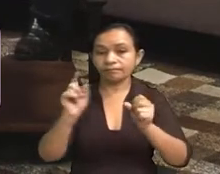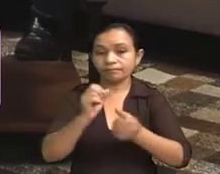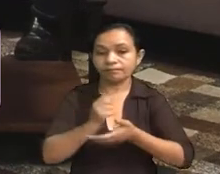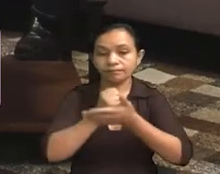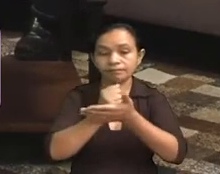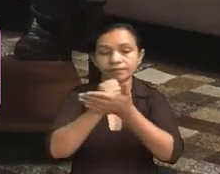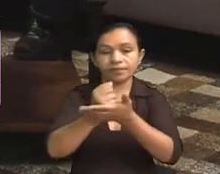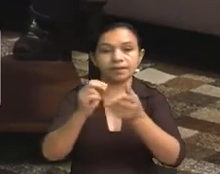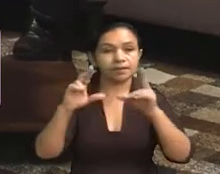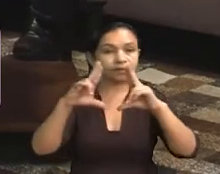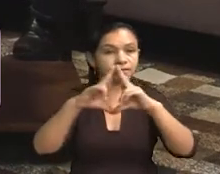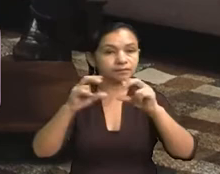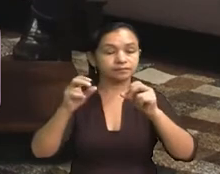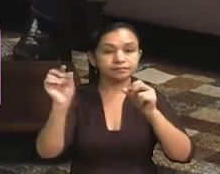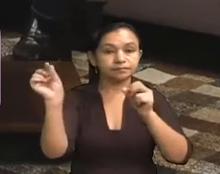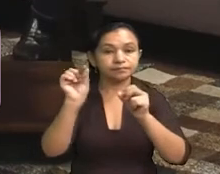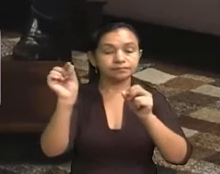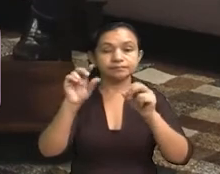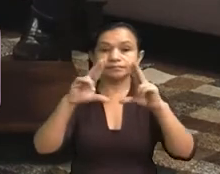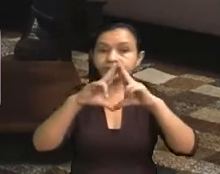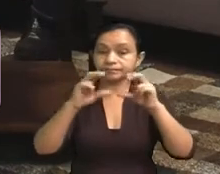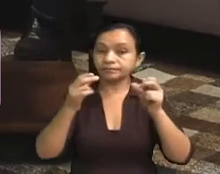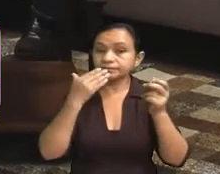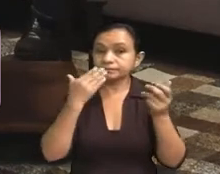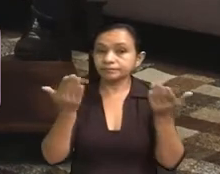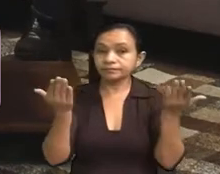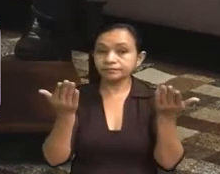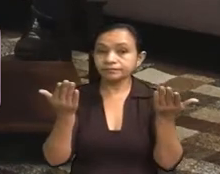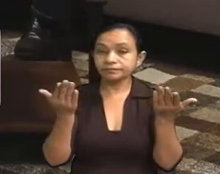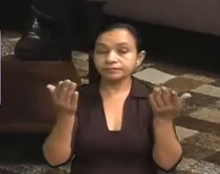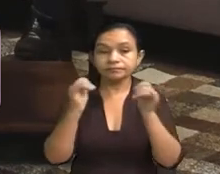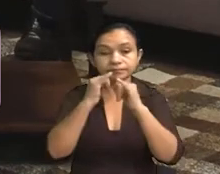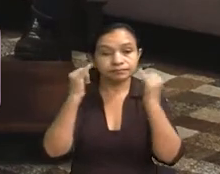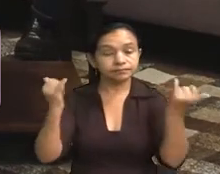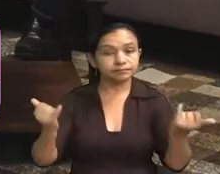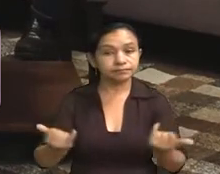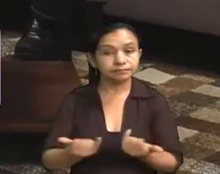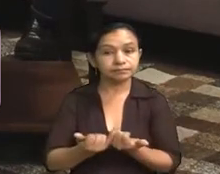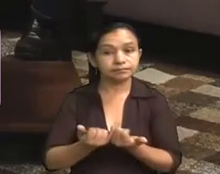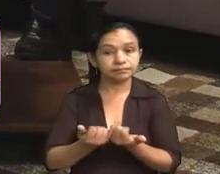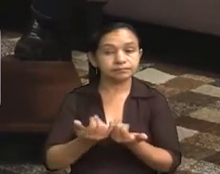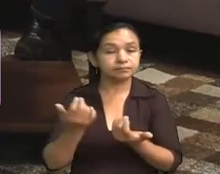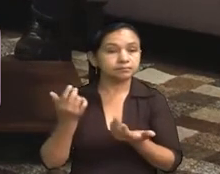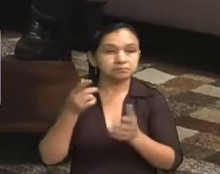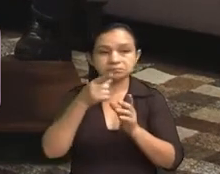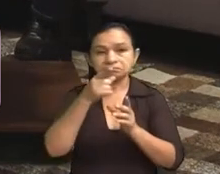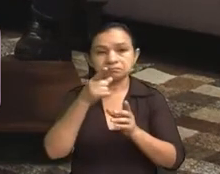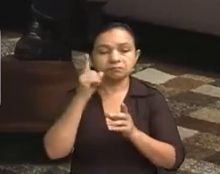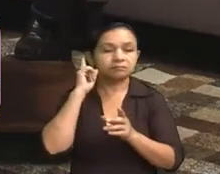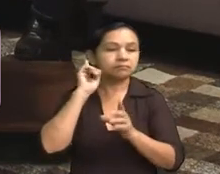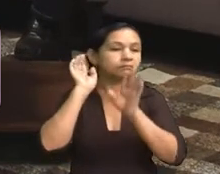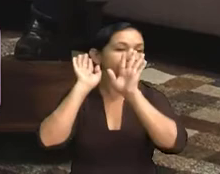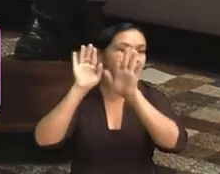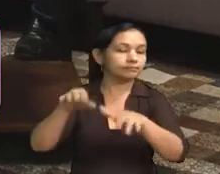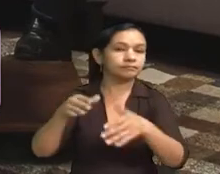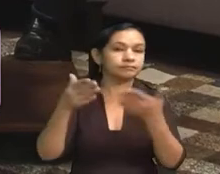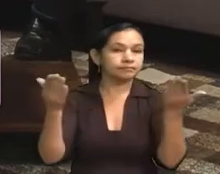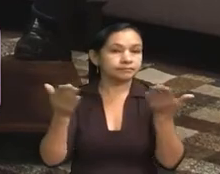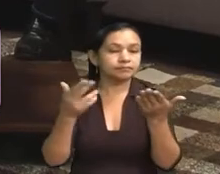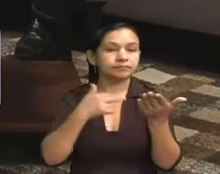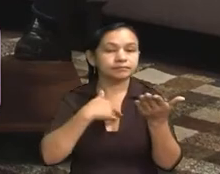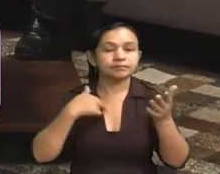con estos préstamos con Nicaragua. Pero bueno, la comunidad internacional ha prestado oídos sordos, gracias a Dios, a eso, y